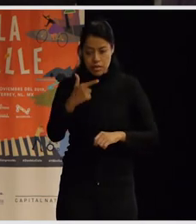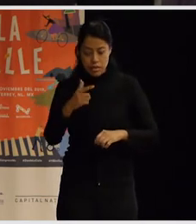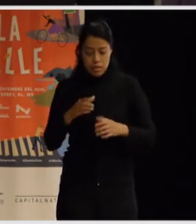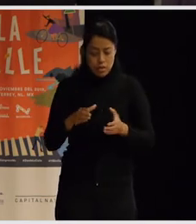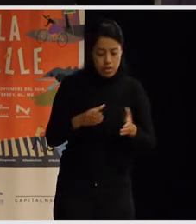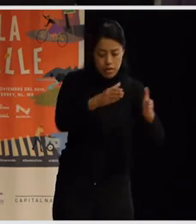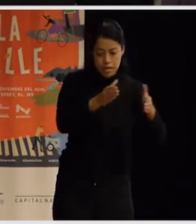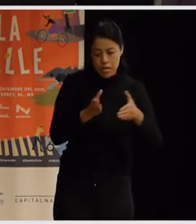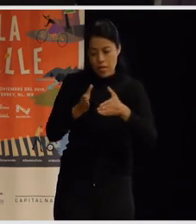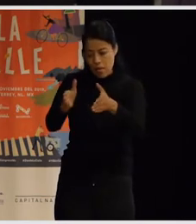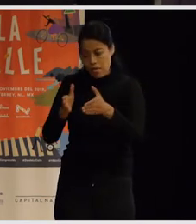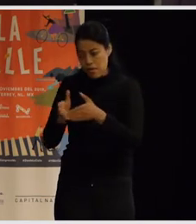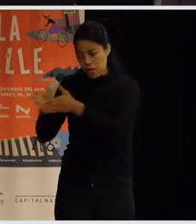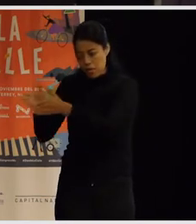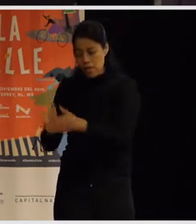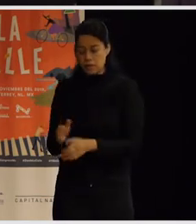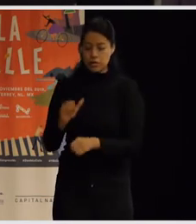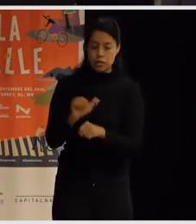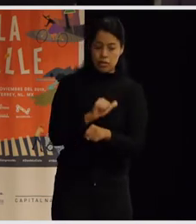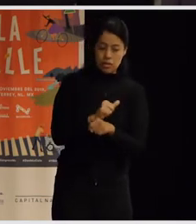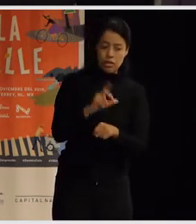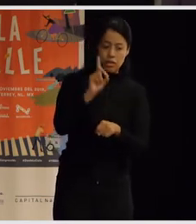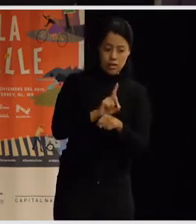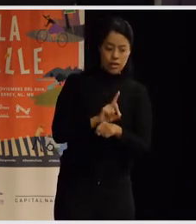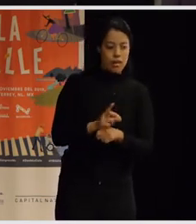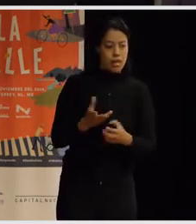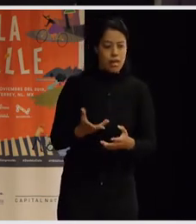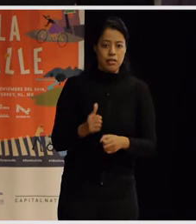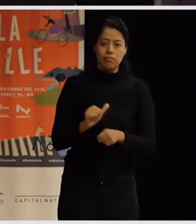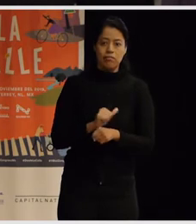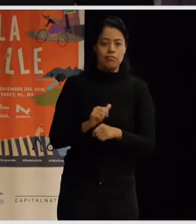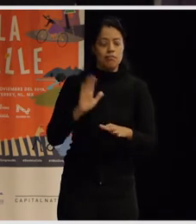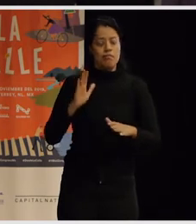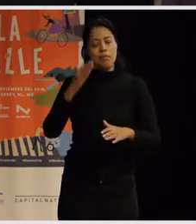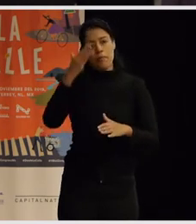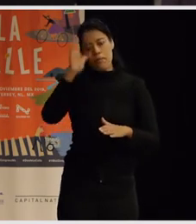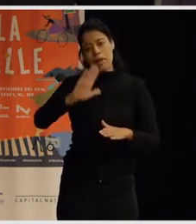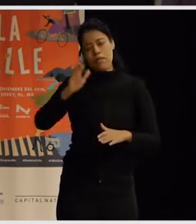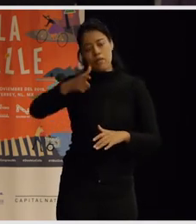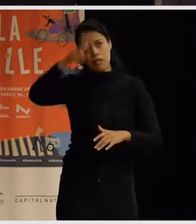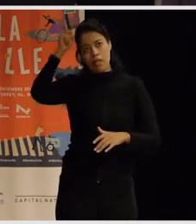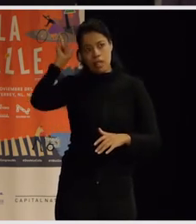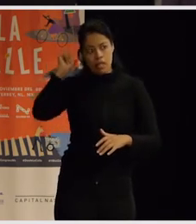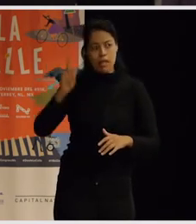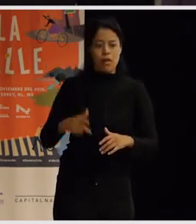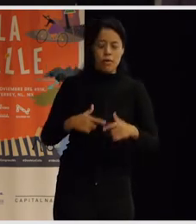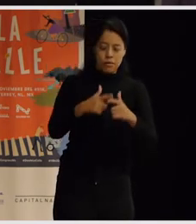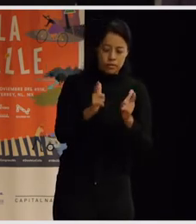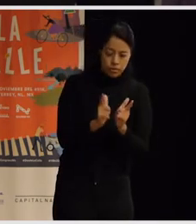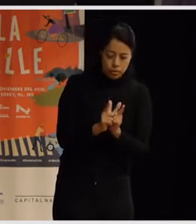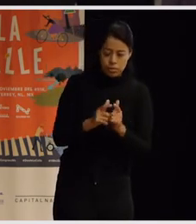cruzando las rutas entonces ese día los automovilistas que estaban conduciendo pusieron una locura no había siete de grupos enormes